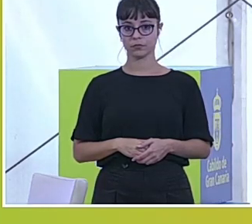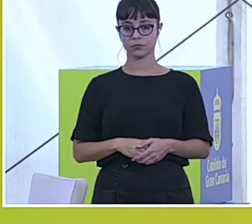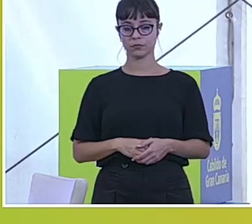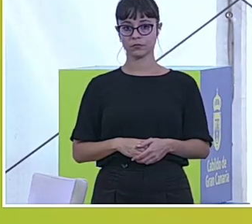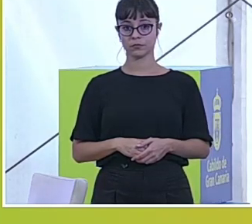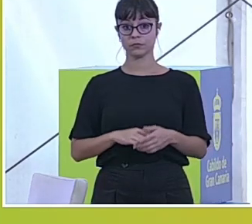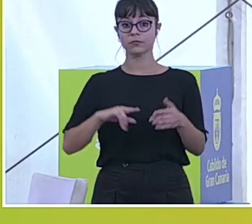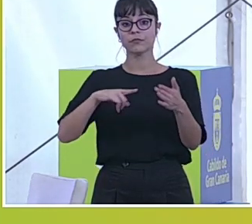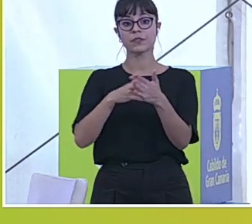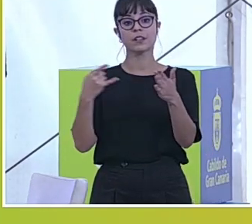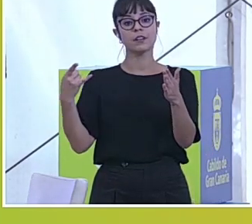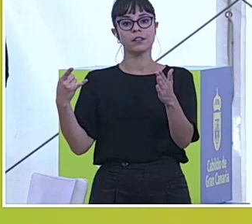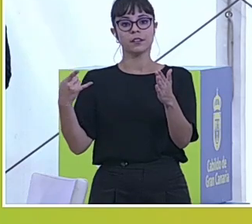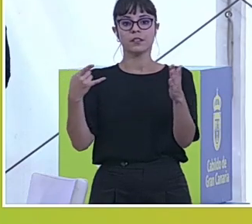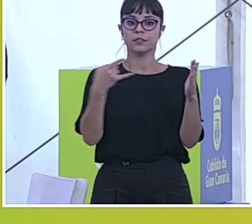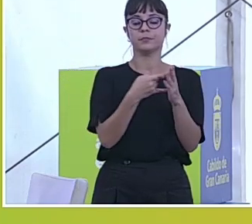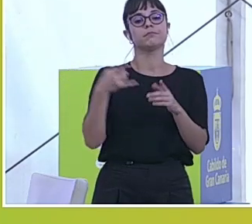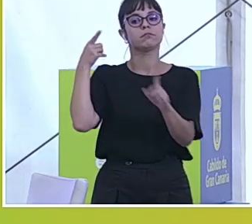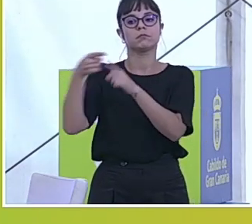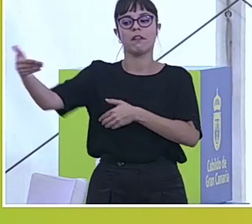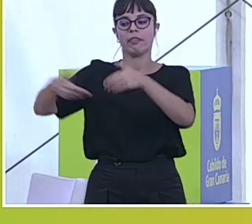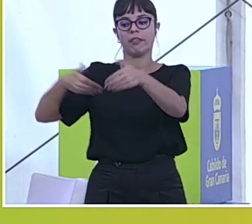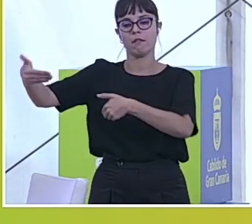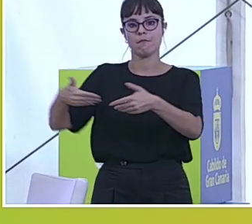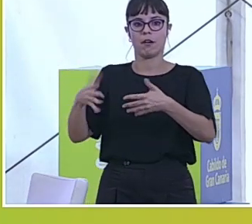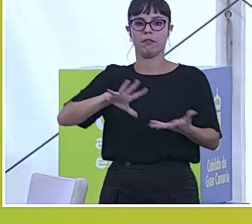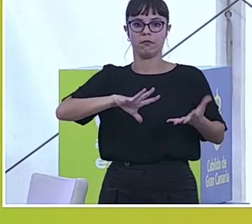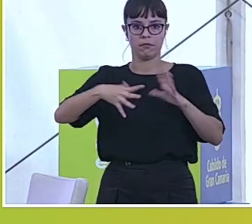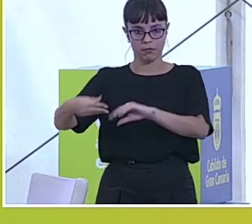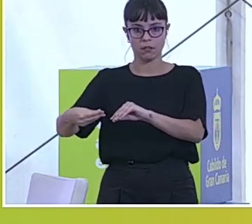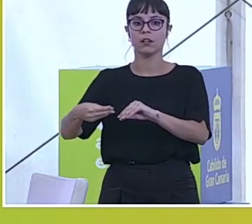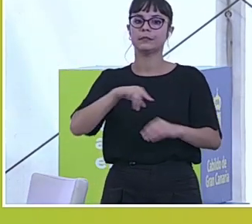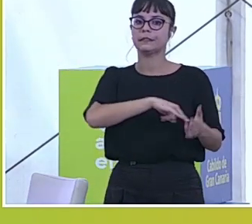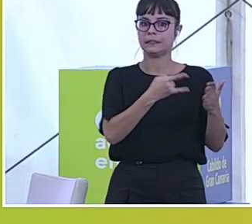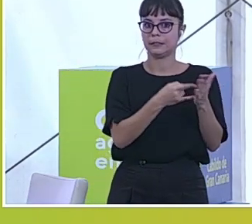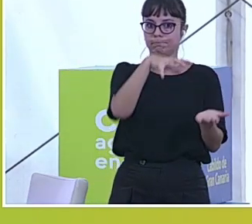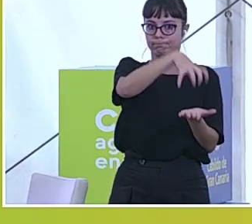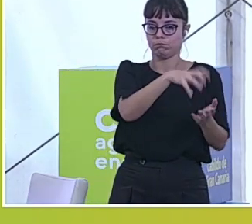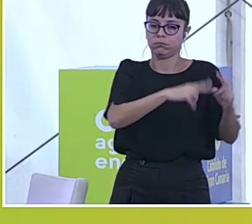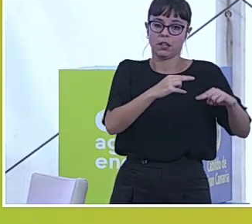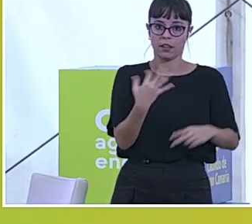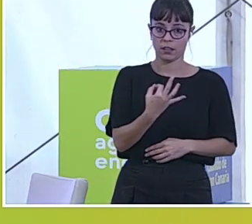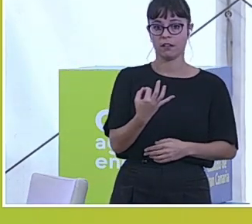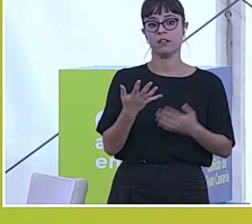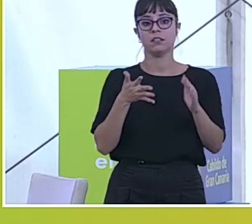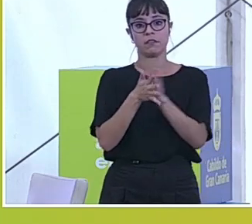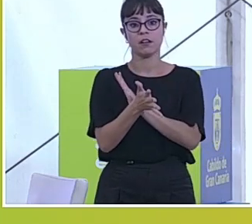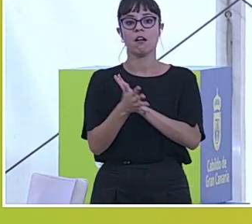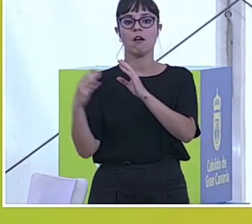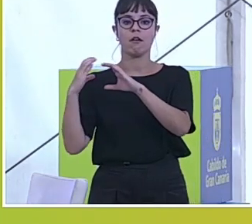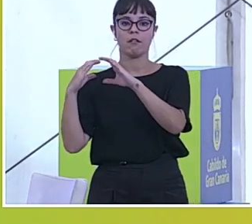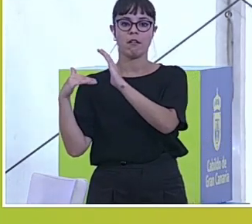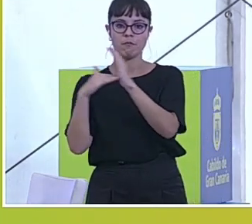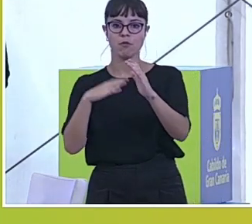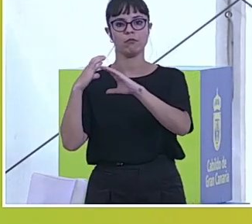aplicar gestión de demanda. O sea, no solamente estaríamos cubriendo el transporte pesado, o sea, descarbonizando un sector que